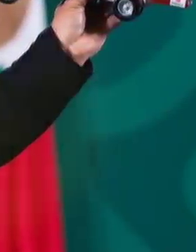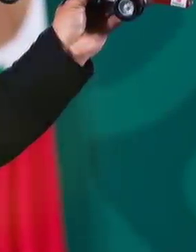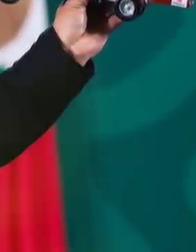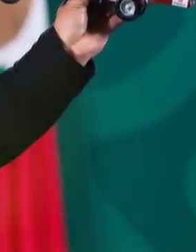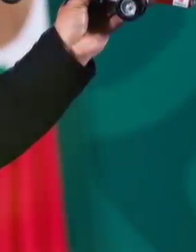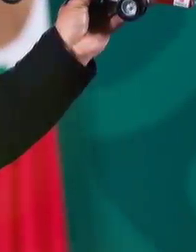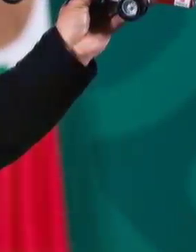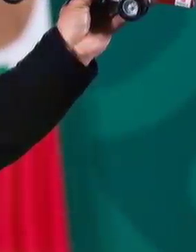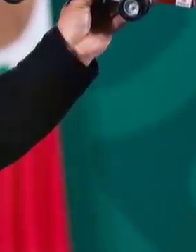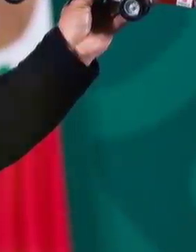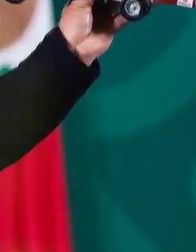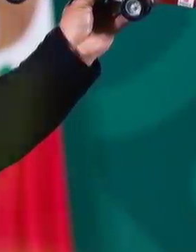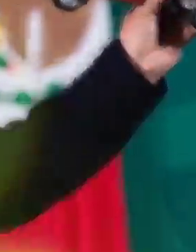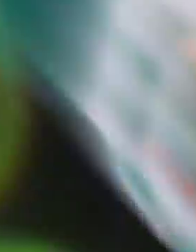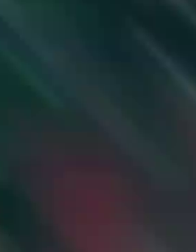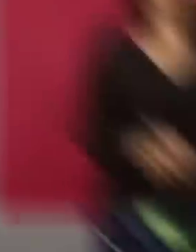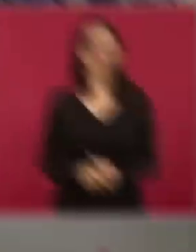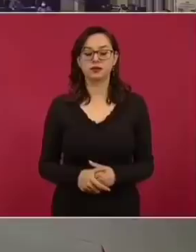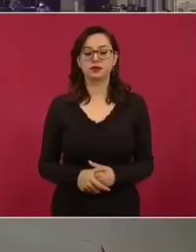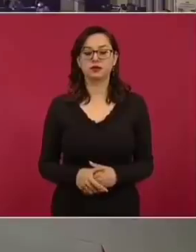empleo y grandes inversiones.